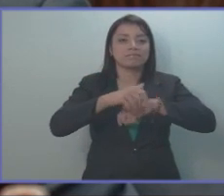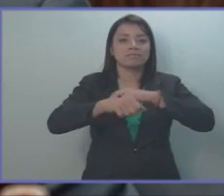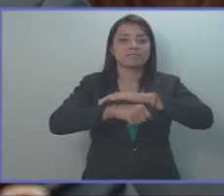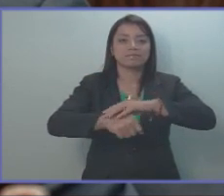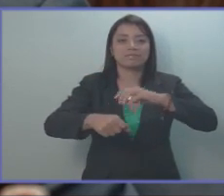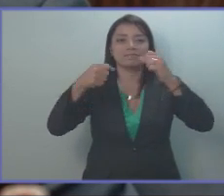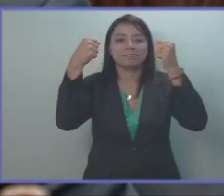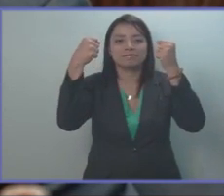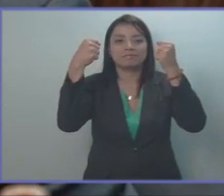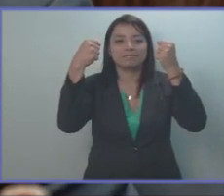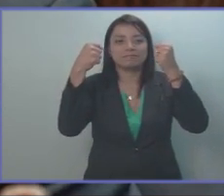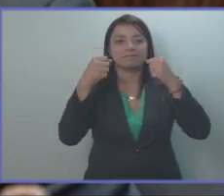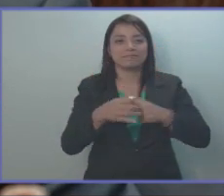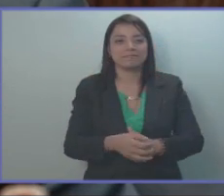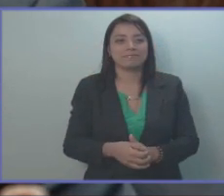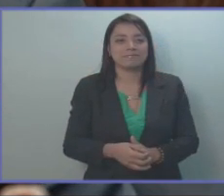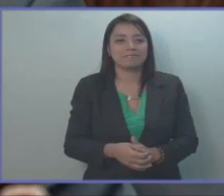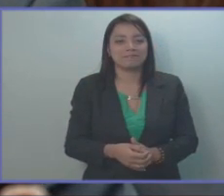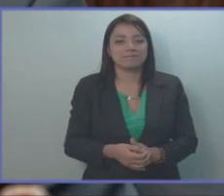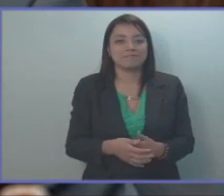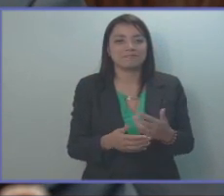que contienen